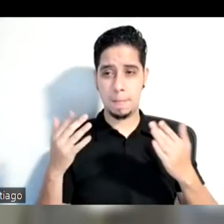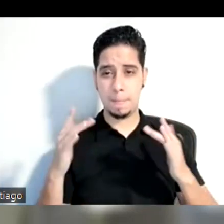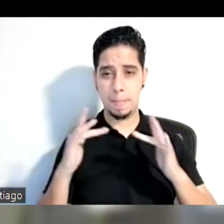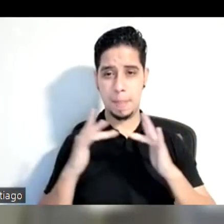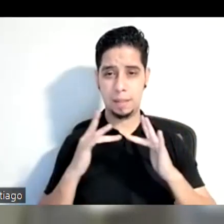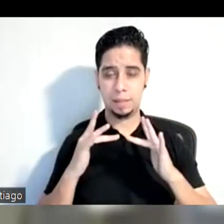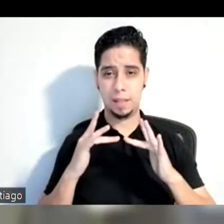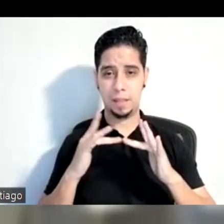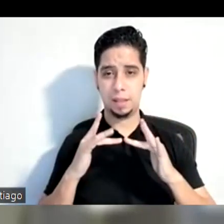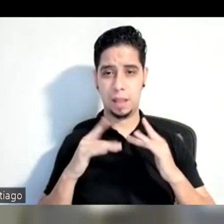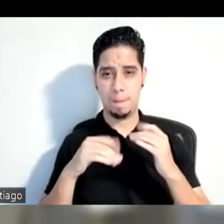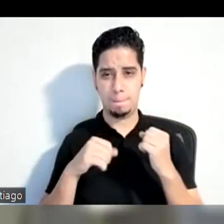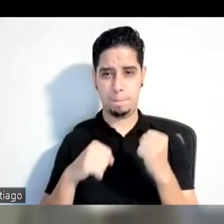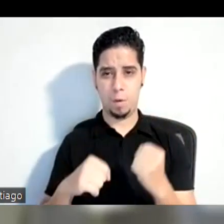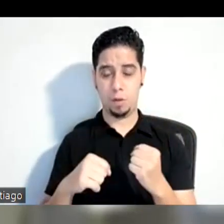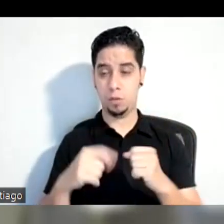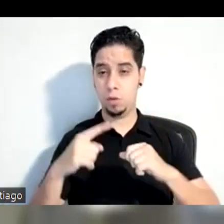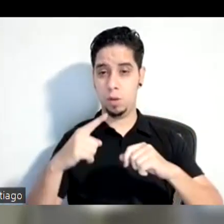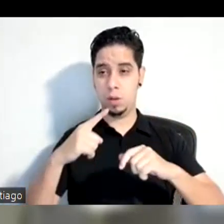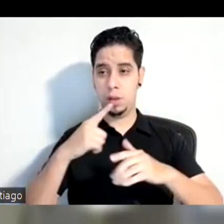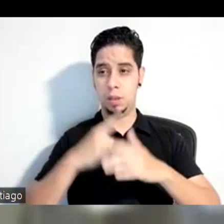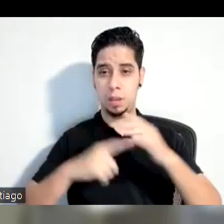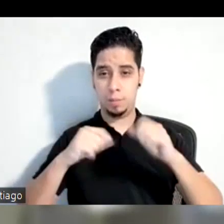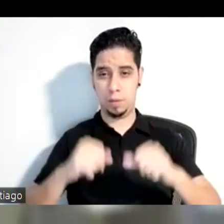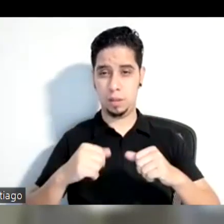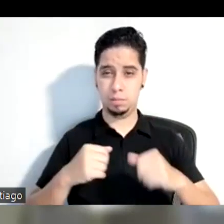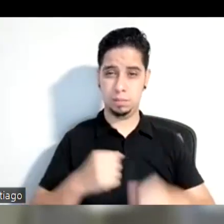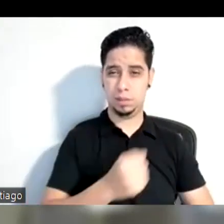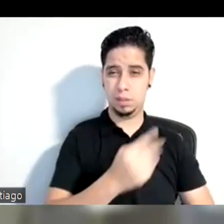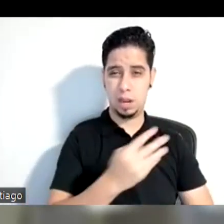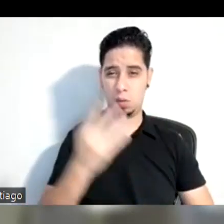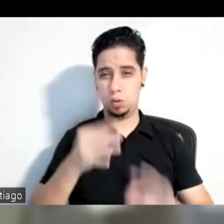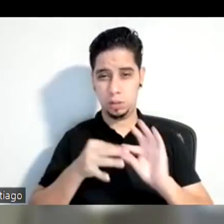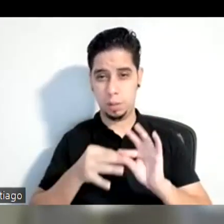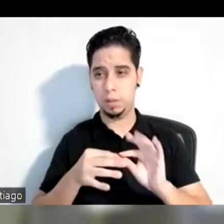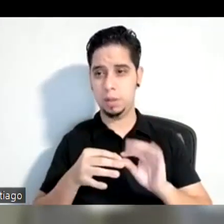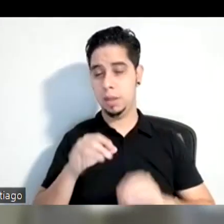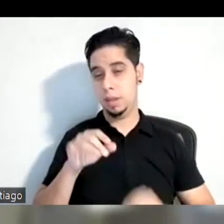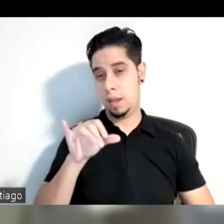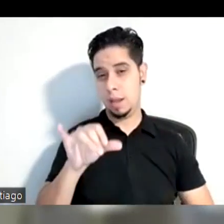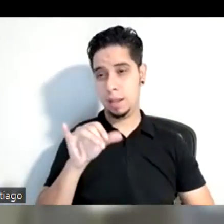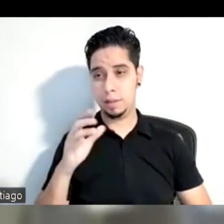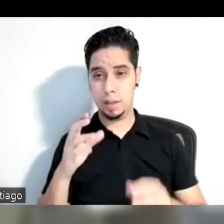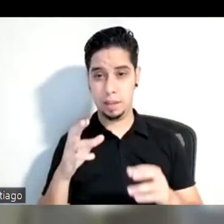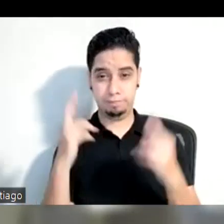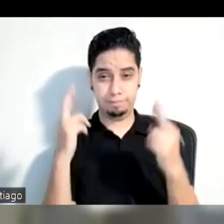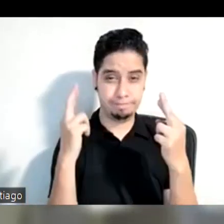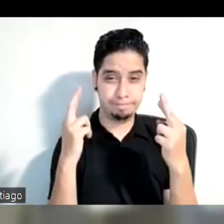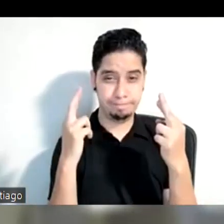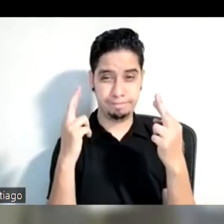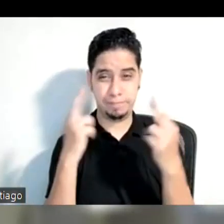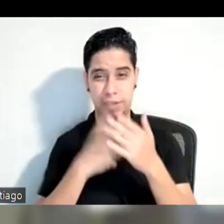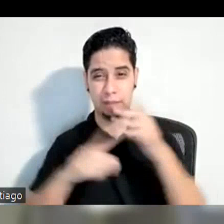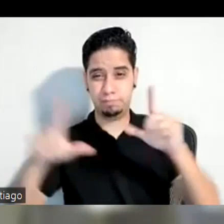de banda que fuera tan significativo como tú puedas tener 3 o 4. Era ese y rezando que la imagen se